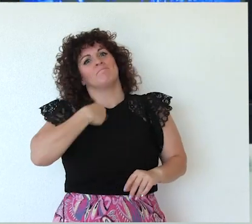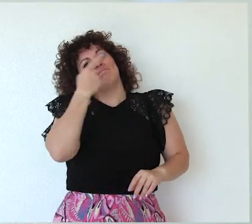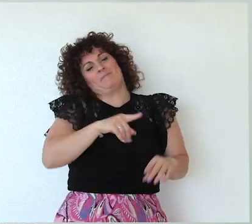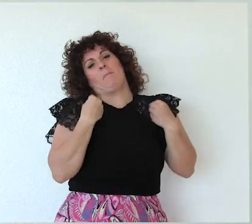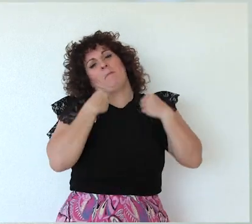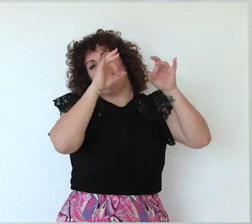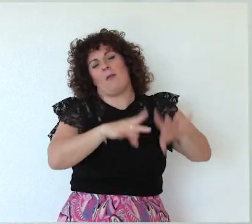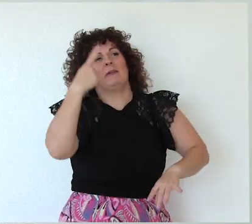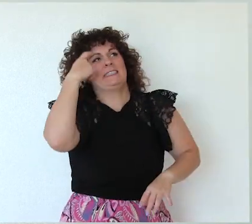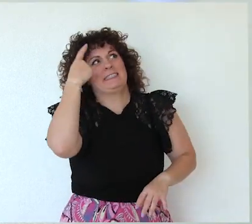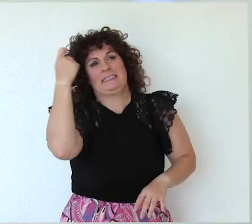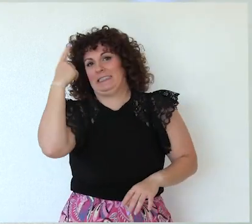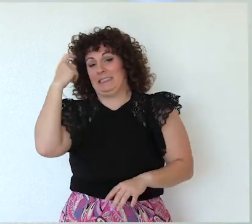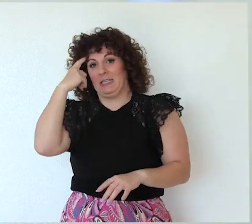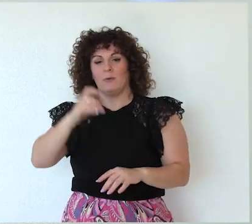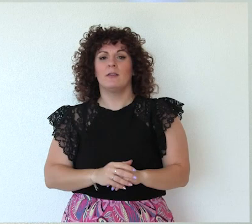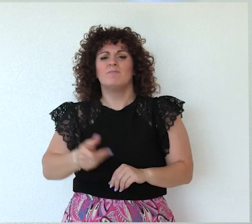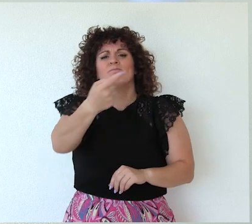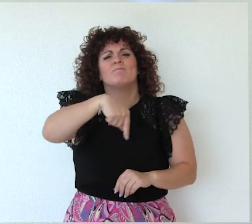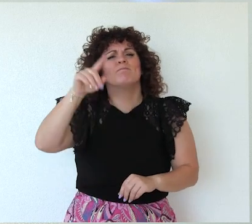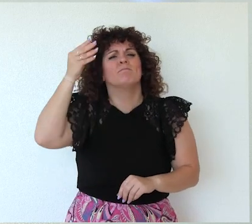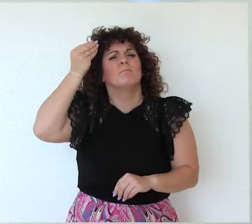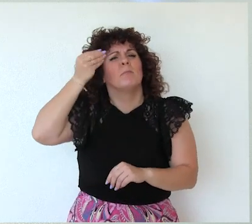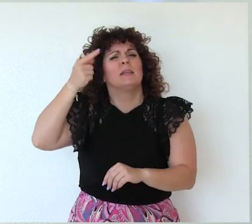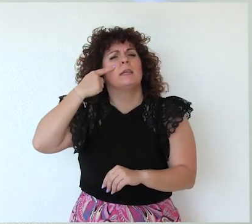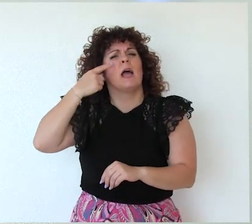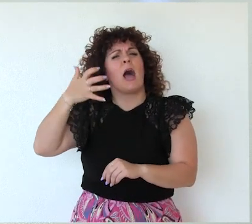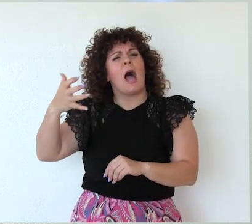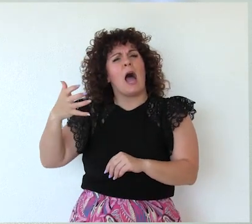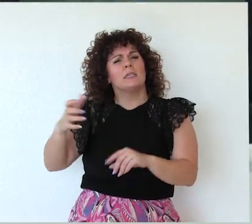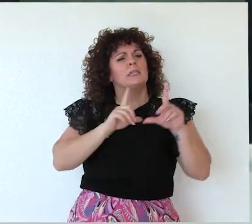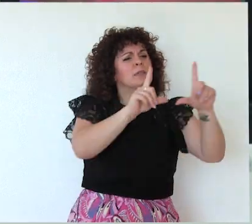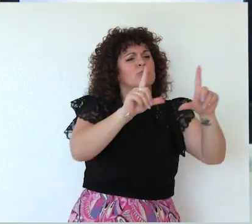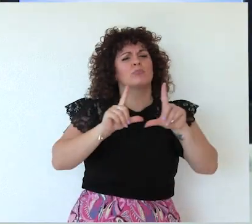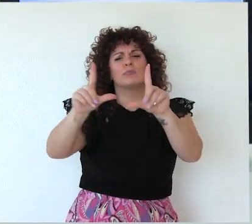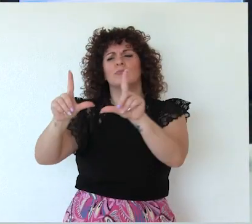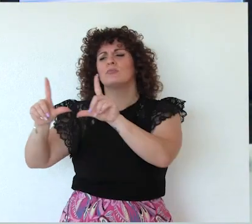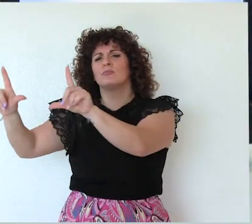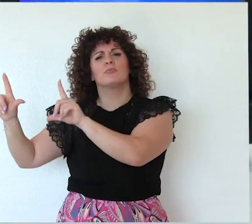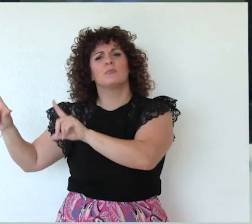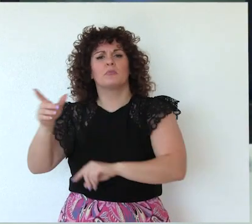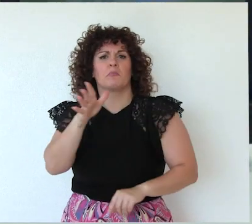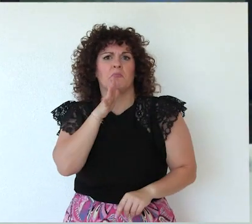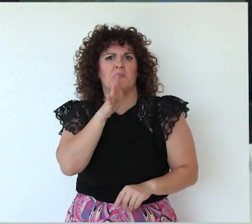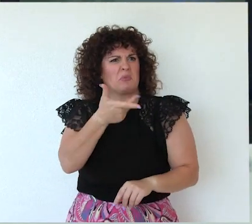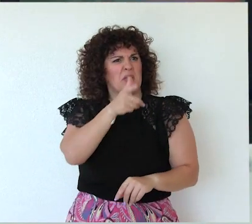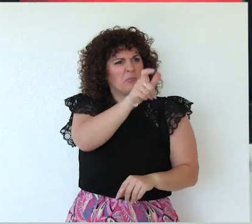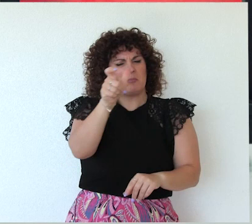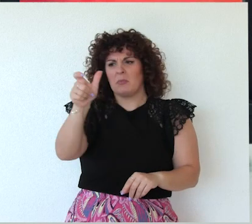vivido. ¿Por qué pensáis que el artista ha montado la exposición así? ¿Ha querido recopilar